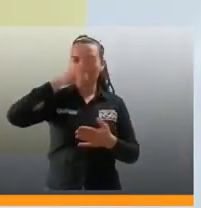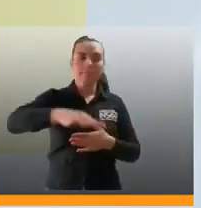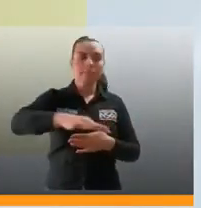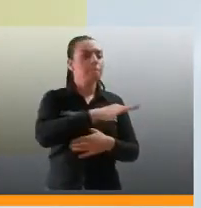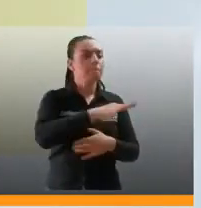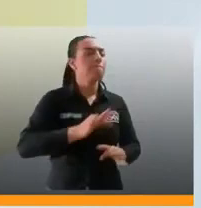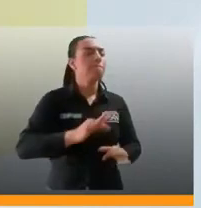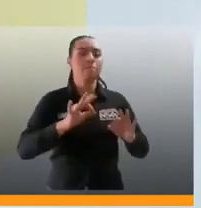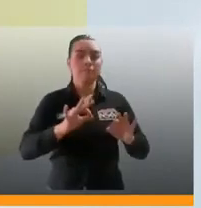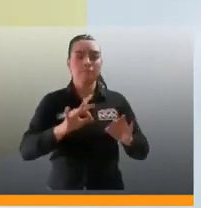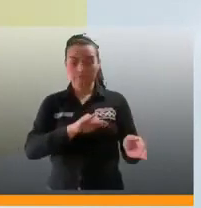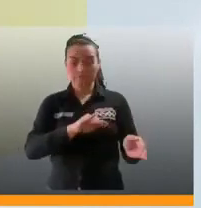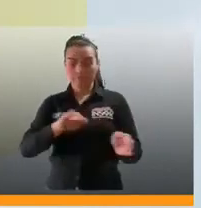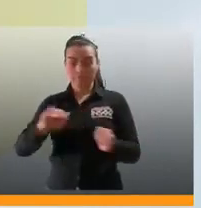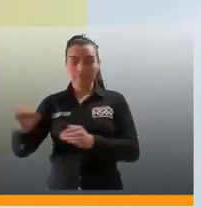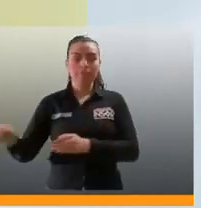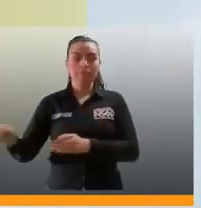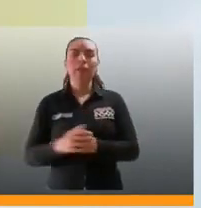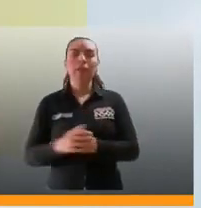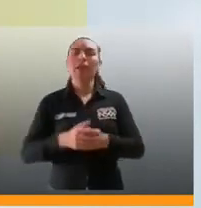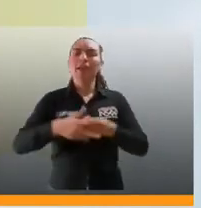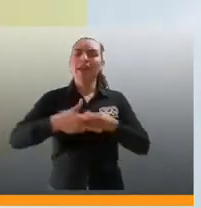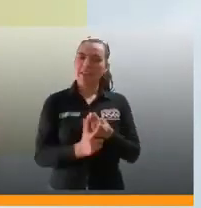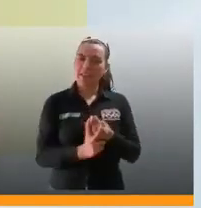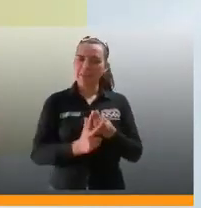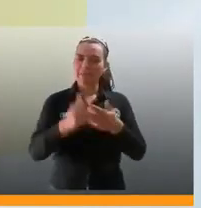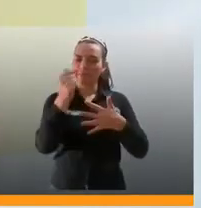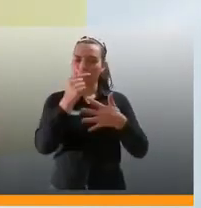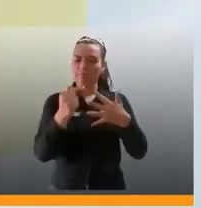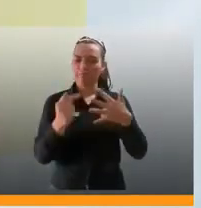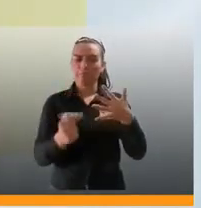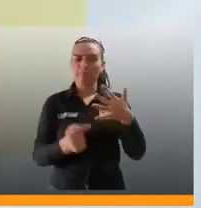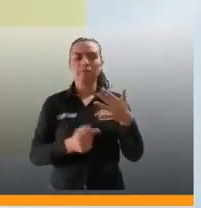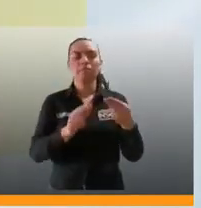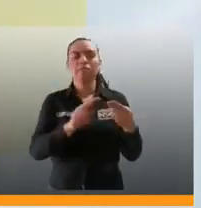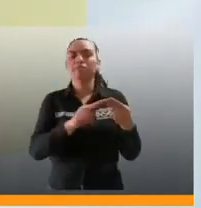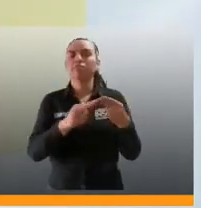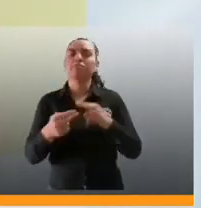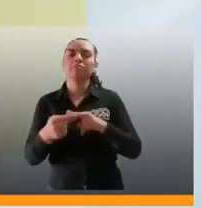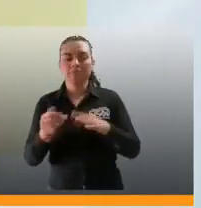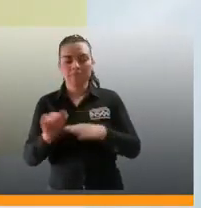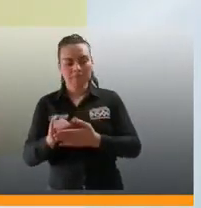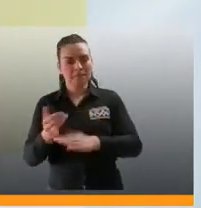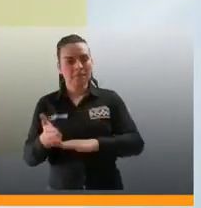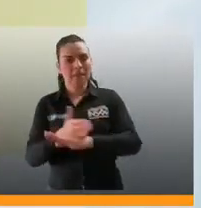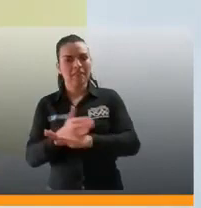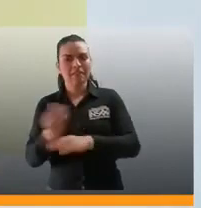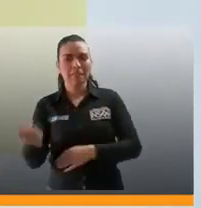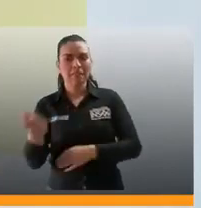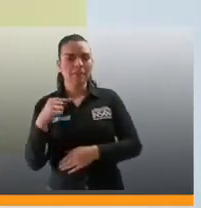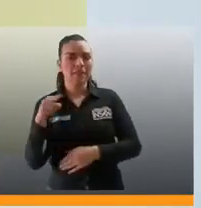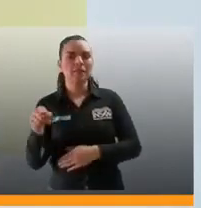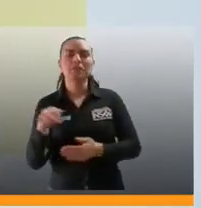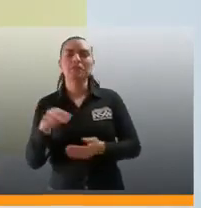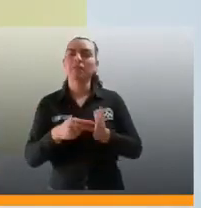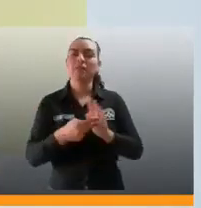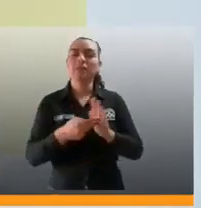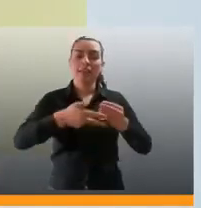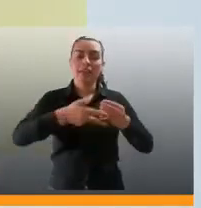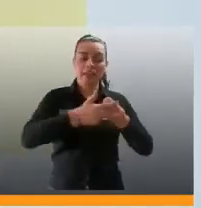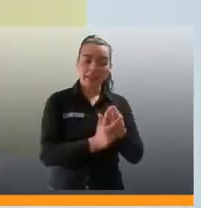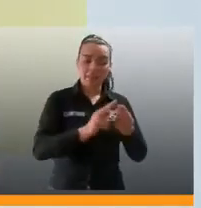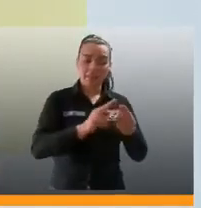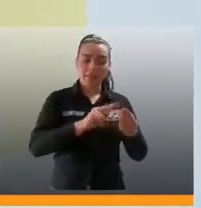Por otro lado, esas herramientas que pueden implicar, y lo asocio con una pregunta anterior, esas herramientas que pueden implicar